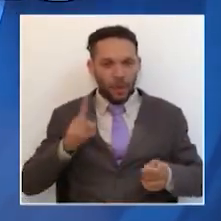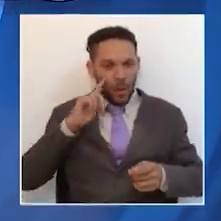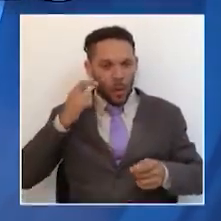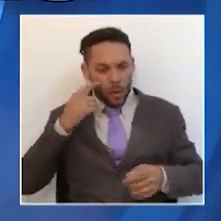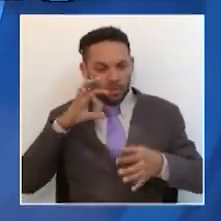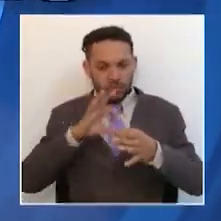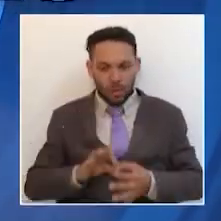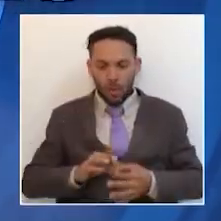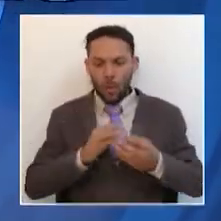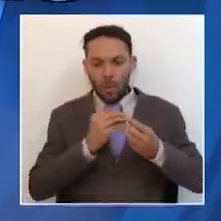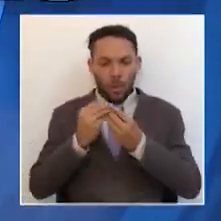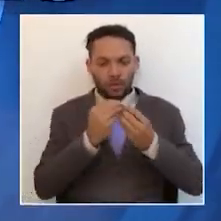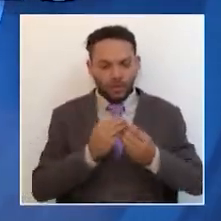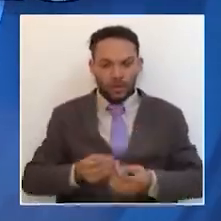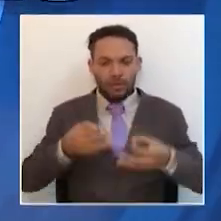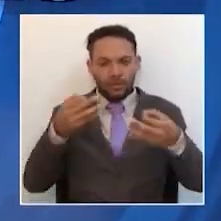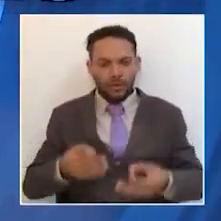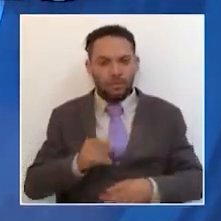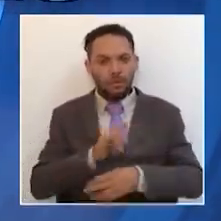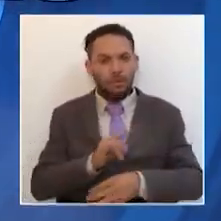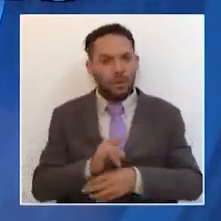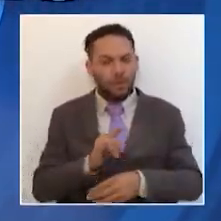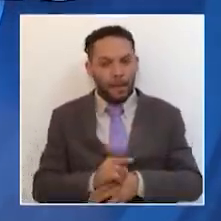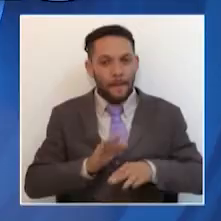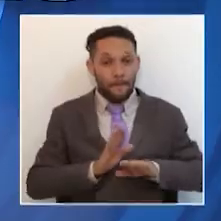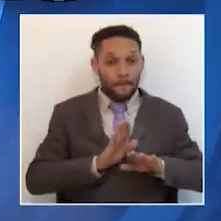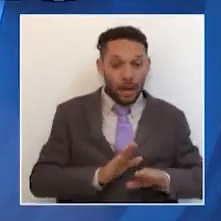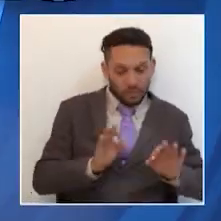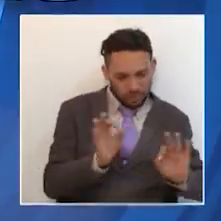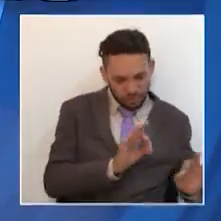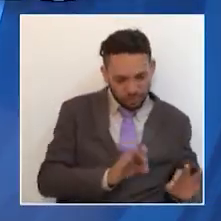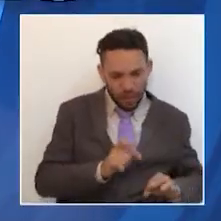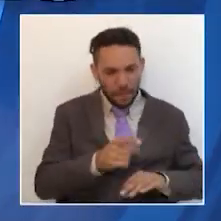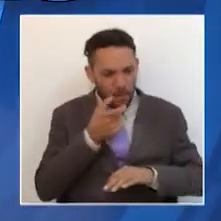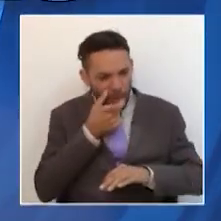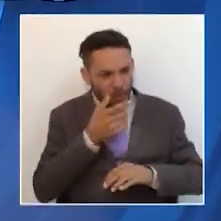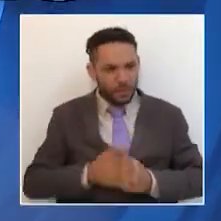Consejo Extraordinario de Seguridad para la jornada de paro prevista para mañana.